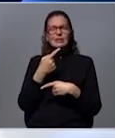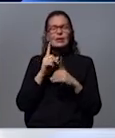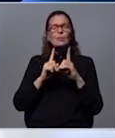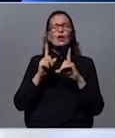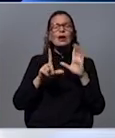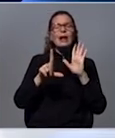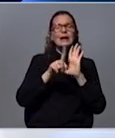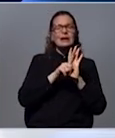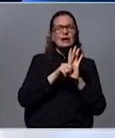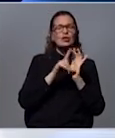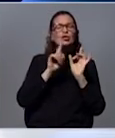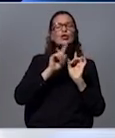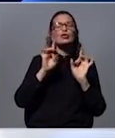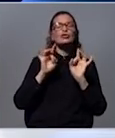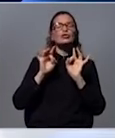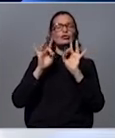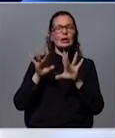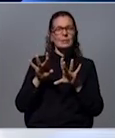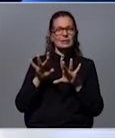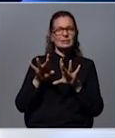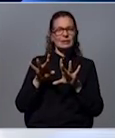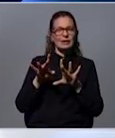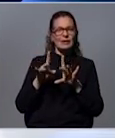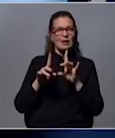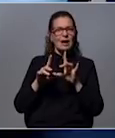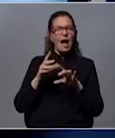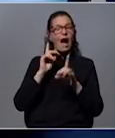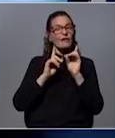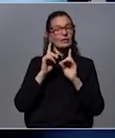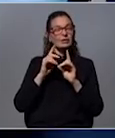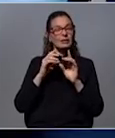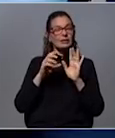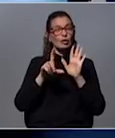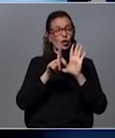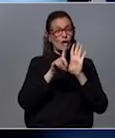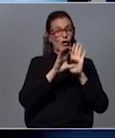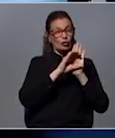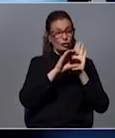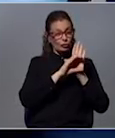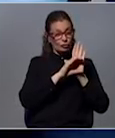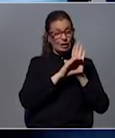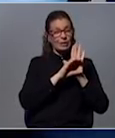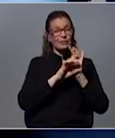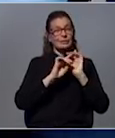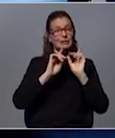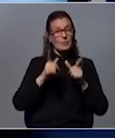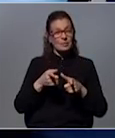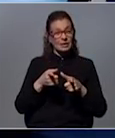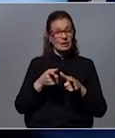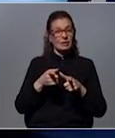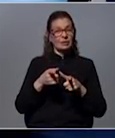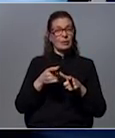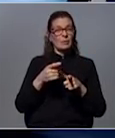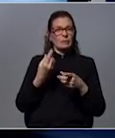las leyes no solamente son ilegítimas cuando son violatorias de la constitución sino que son inconstitucionales sino también cuando son in